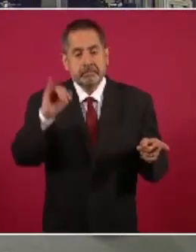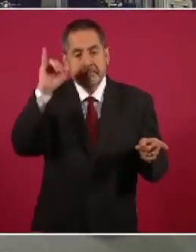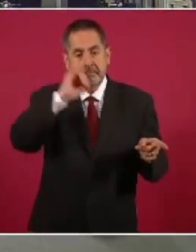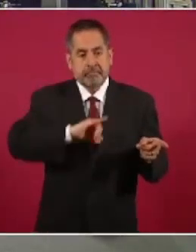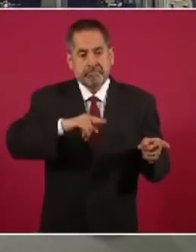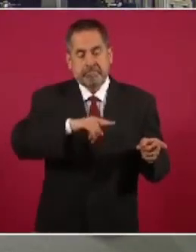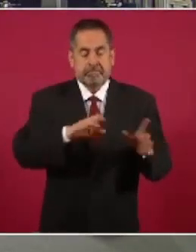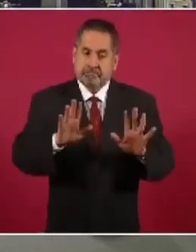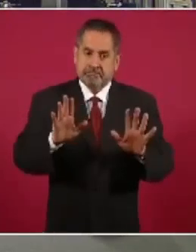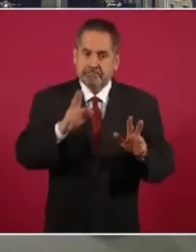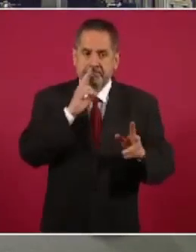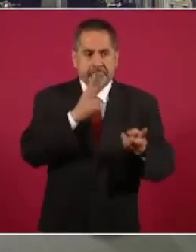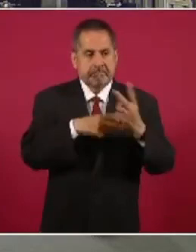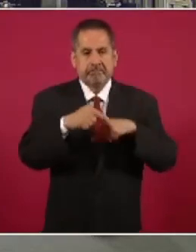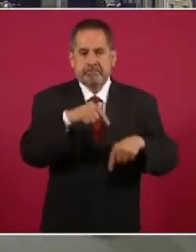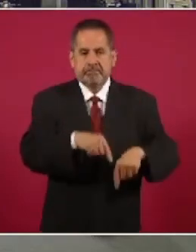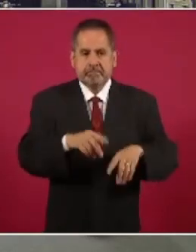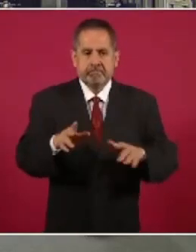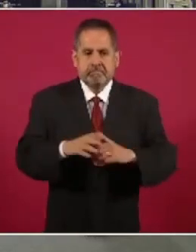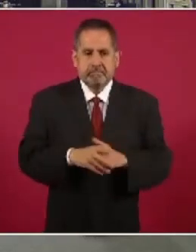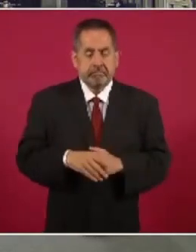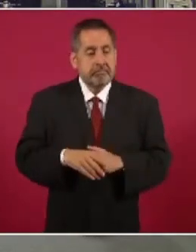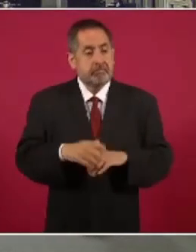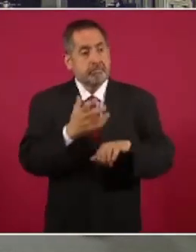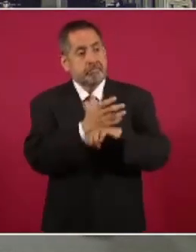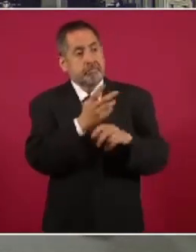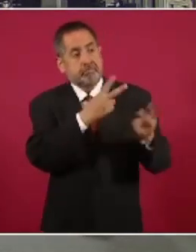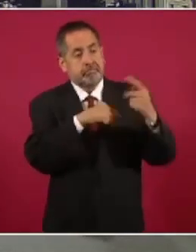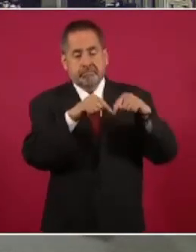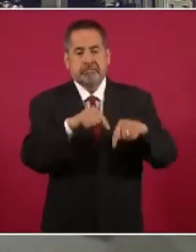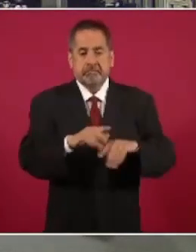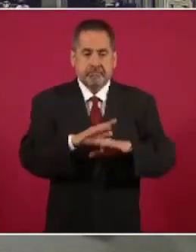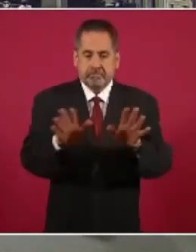Estado de Estados Unidos.